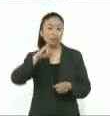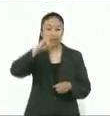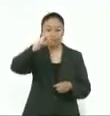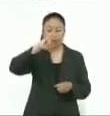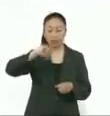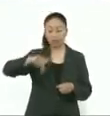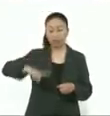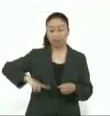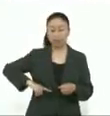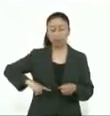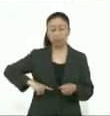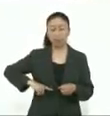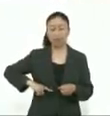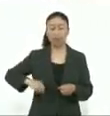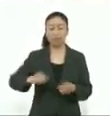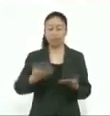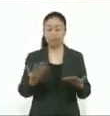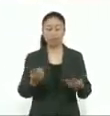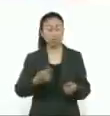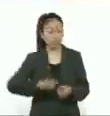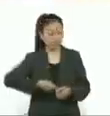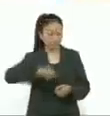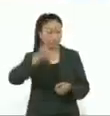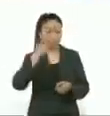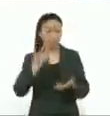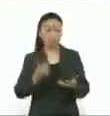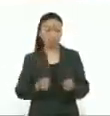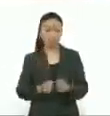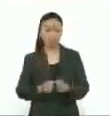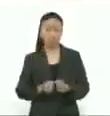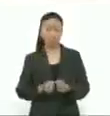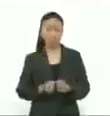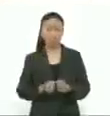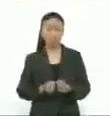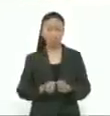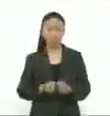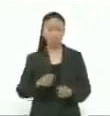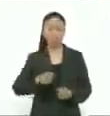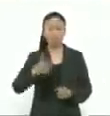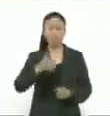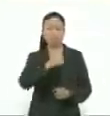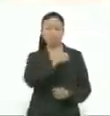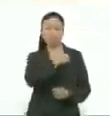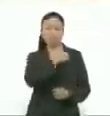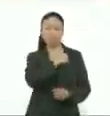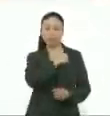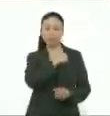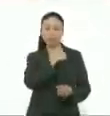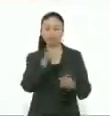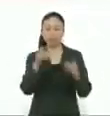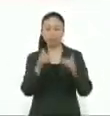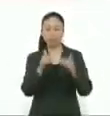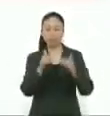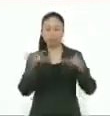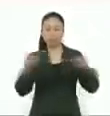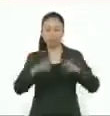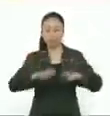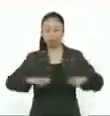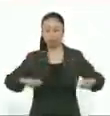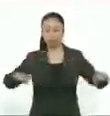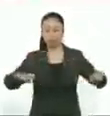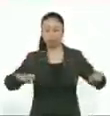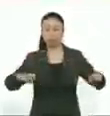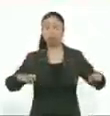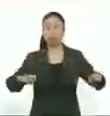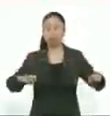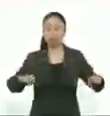de gobierno. La primera capital en garantizar la paridad en las candidaturas